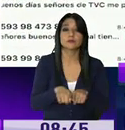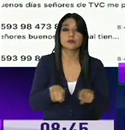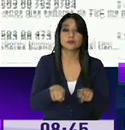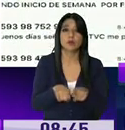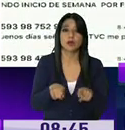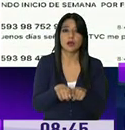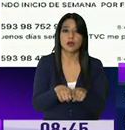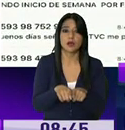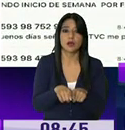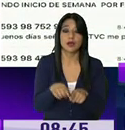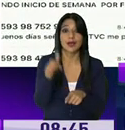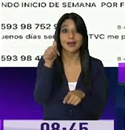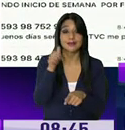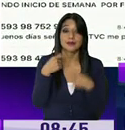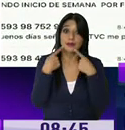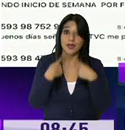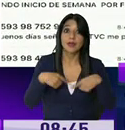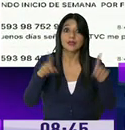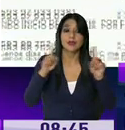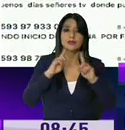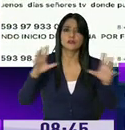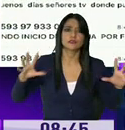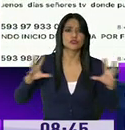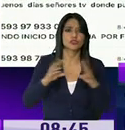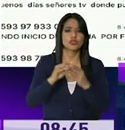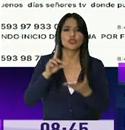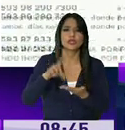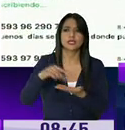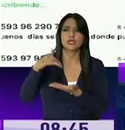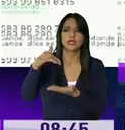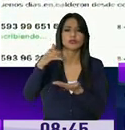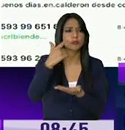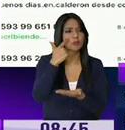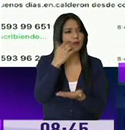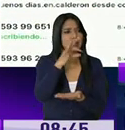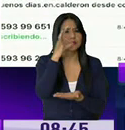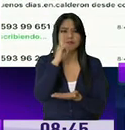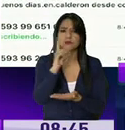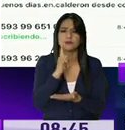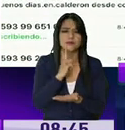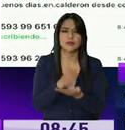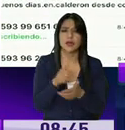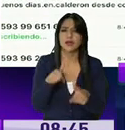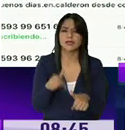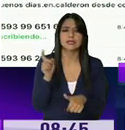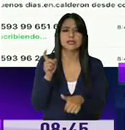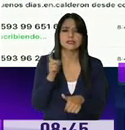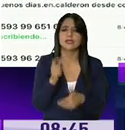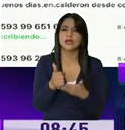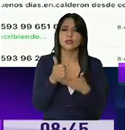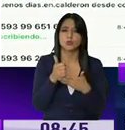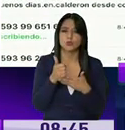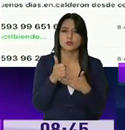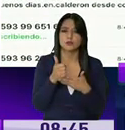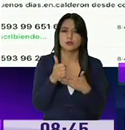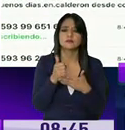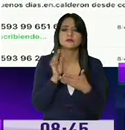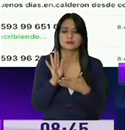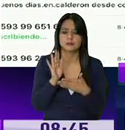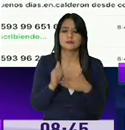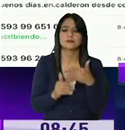en la cadena del día de ayer dijeron que ya han cubierto todo el distrito con pruebas de COVID. Eso no es verdad, acá no no ha llegado ayuda, que van a cubrir, no